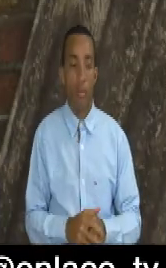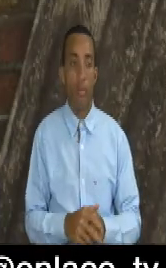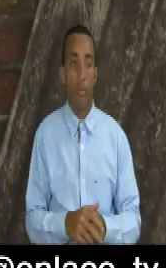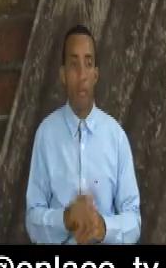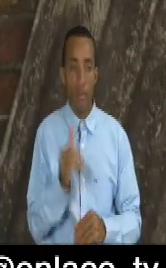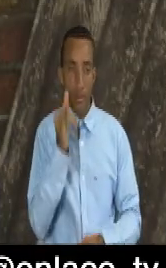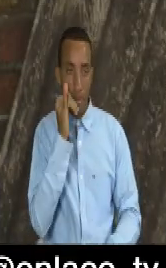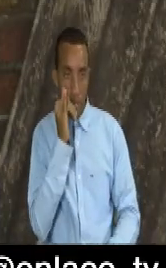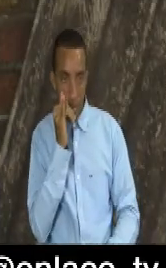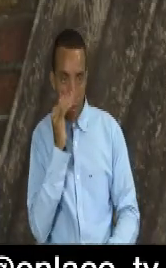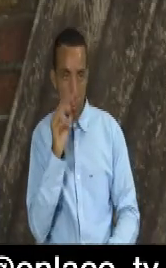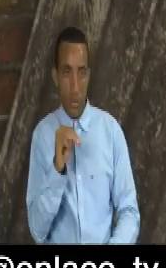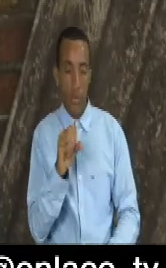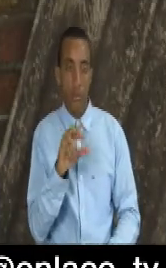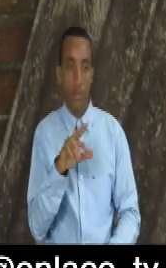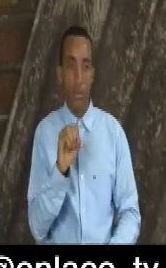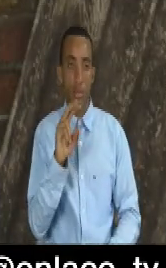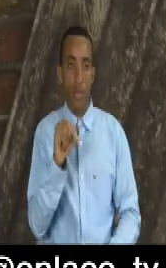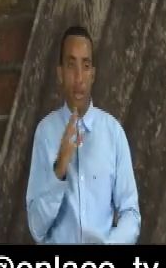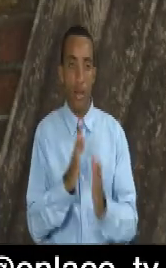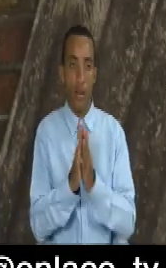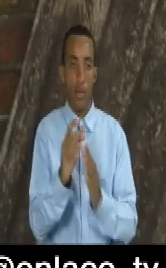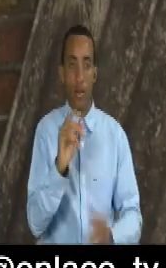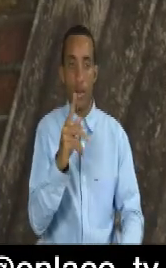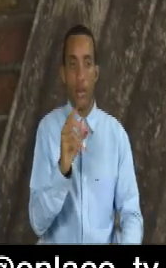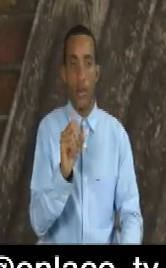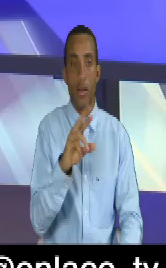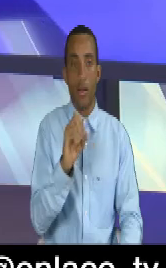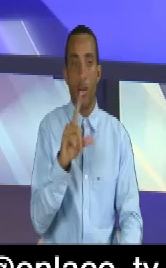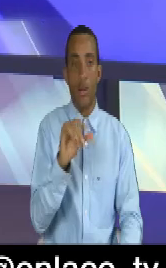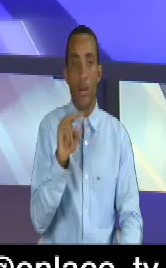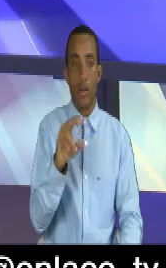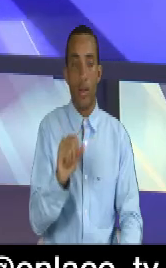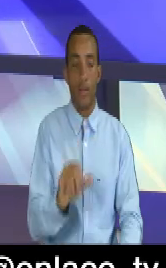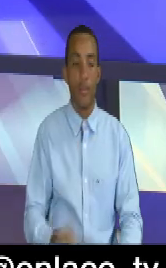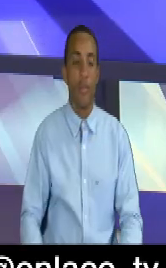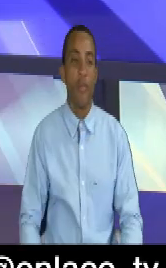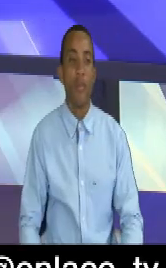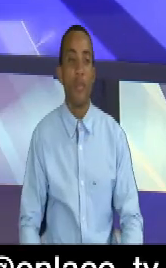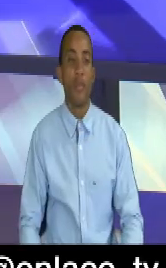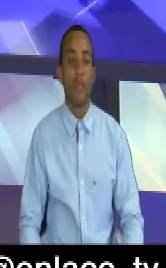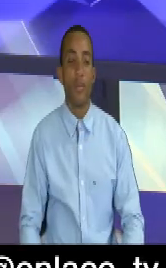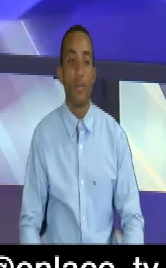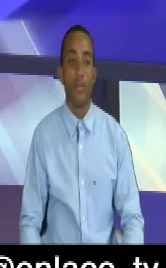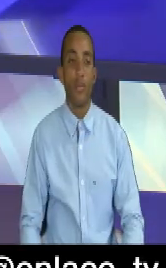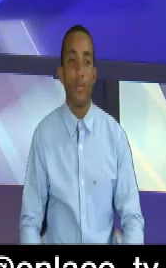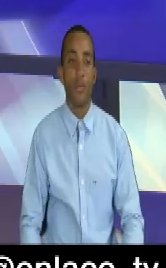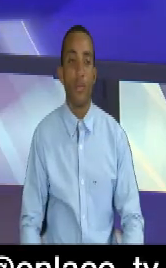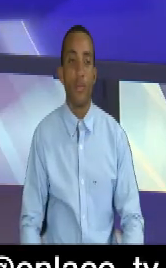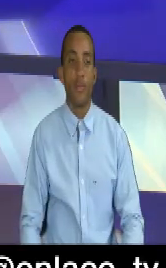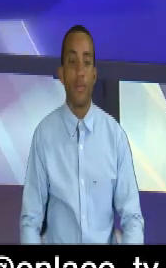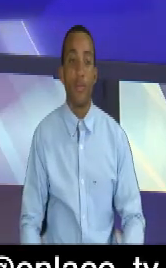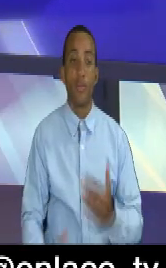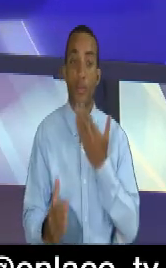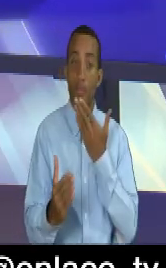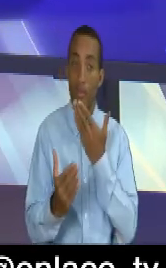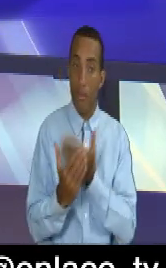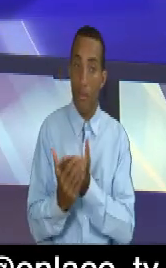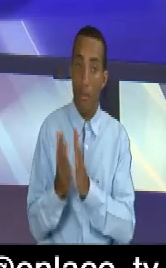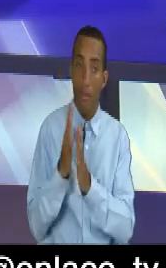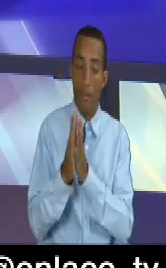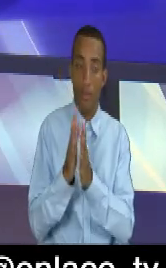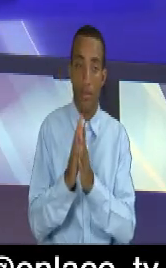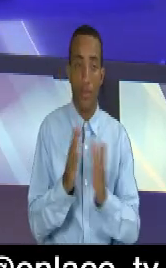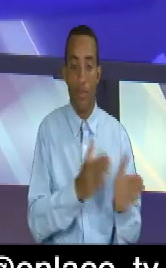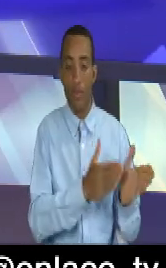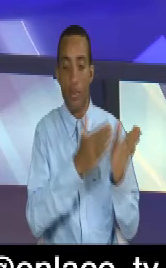cámara de Marlon Caro, informó para ustedes Carolina Cantillo. Gracias, Carolina, por la información. Y hoy nuestra sección